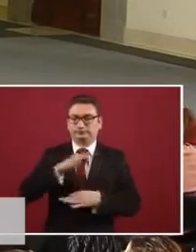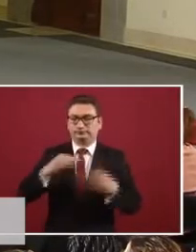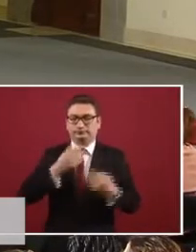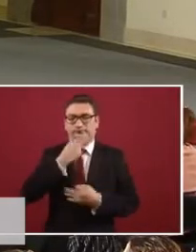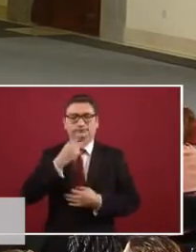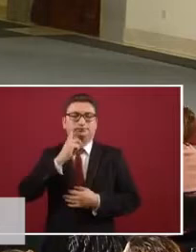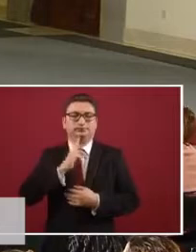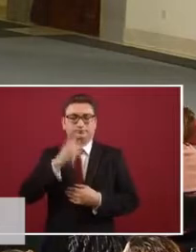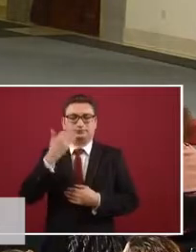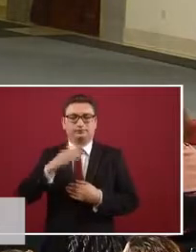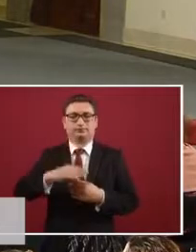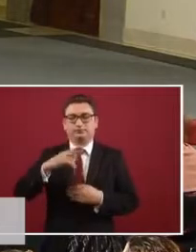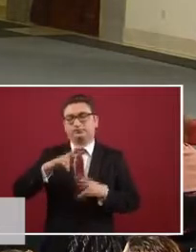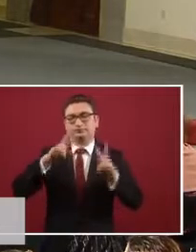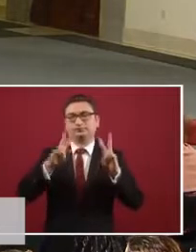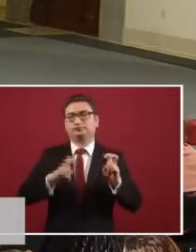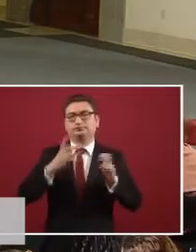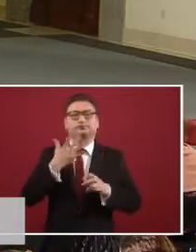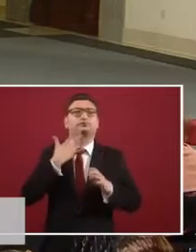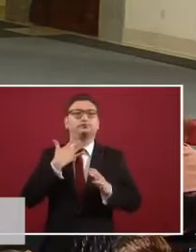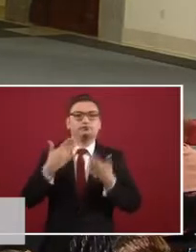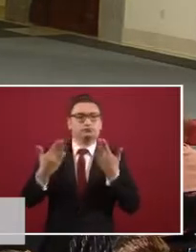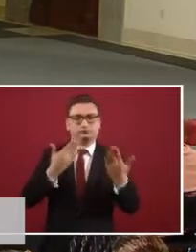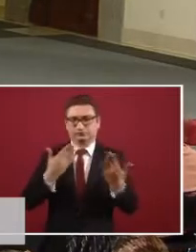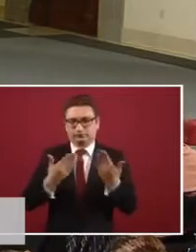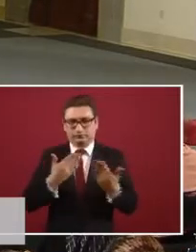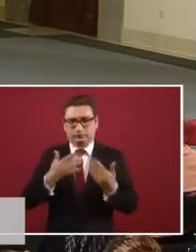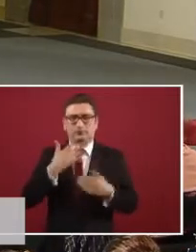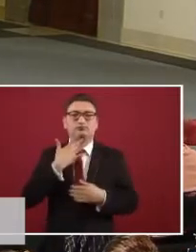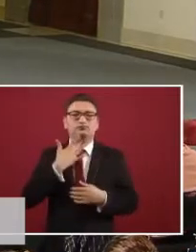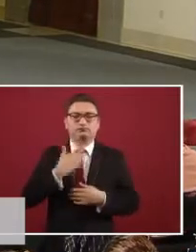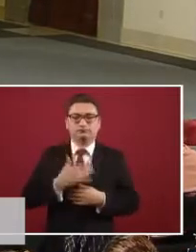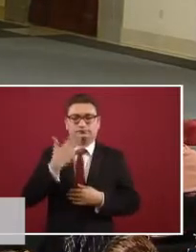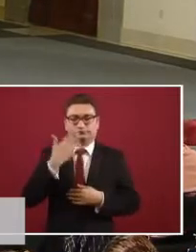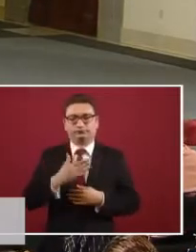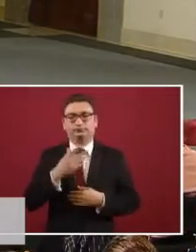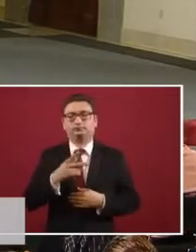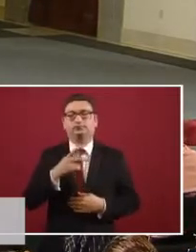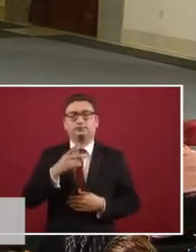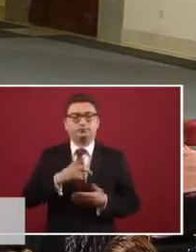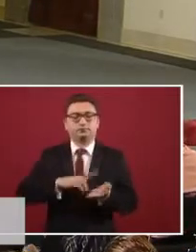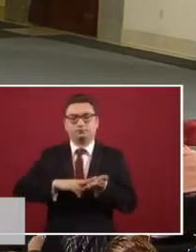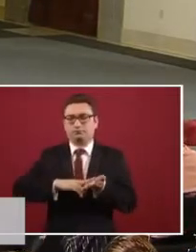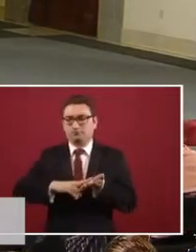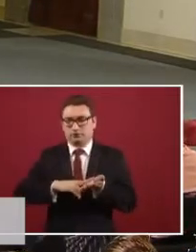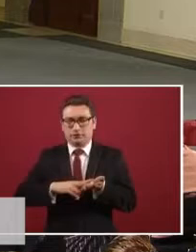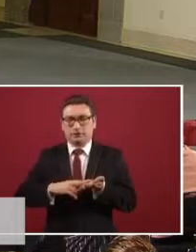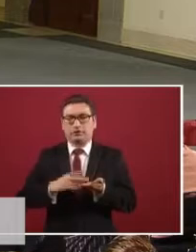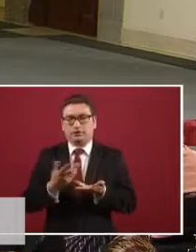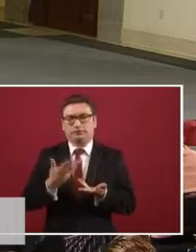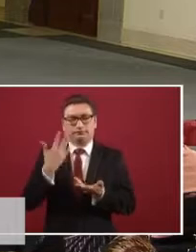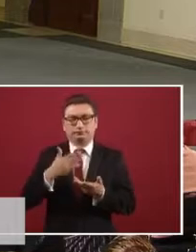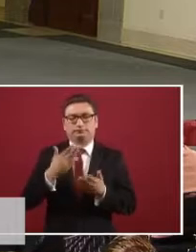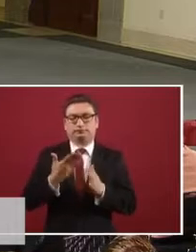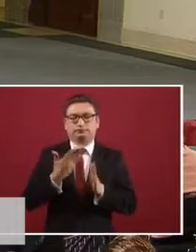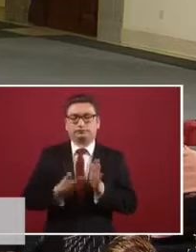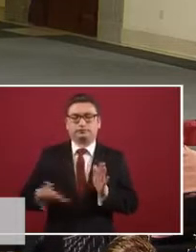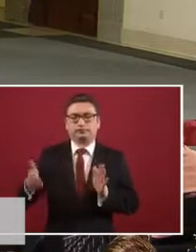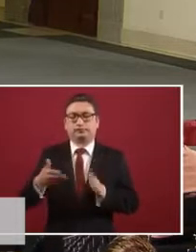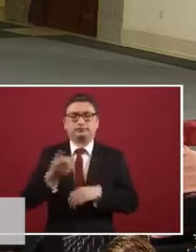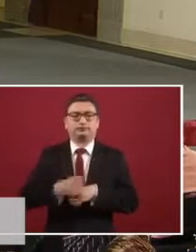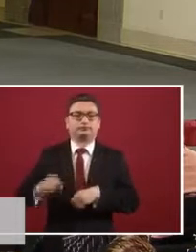hospitales rurales en el país. De igual manera, este fin de semana se recibió medicamento de Francia, con el fin de abastecer y no depender de las